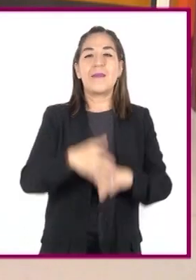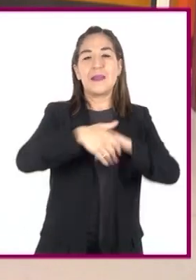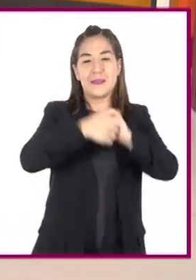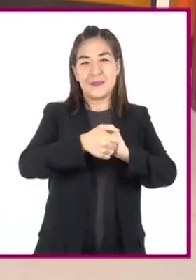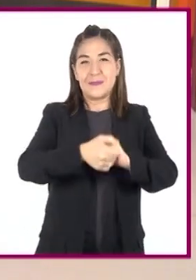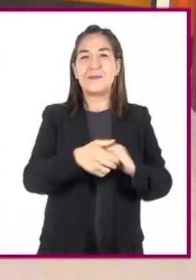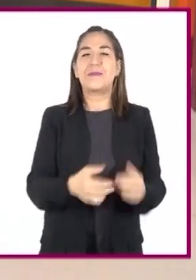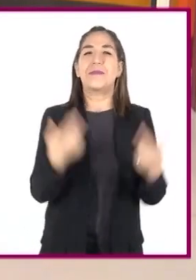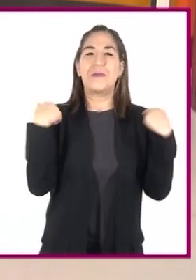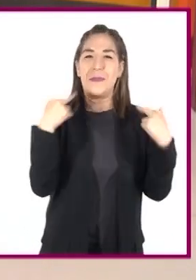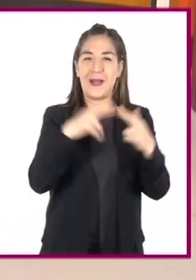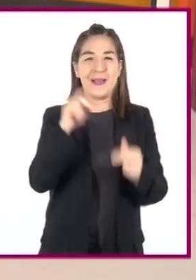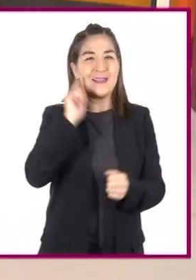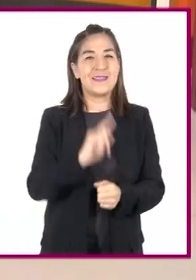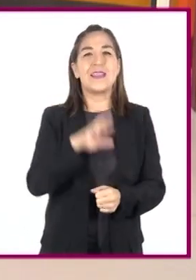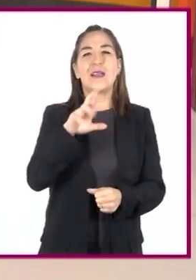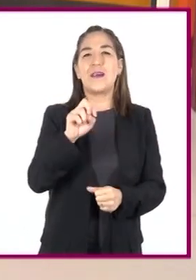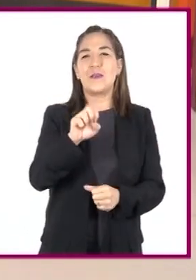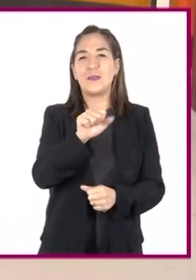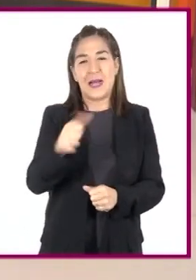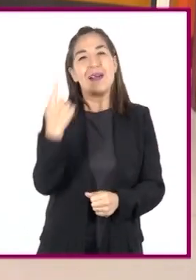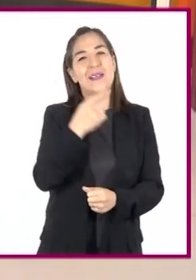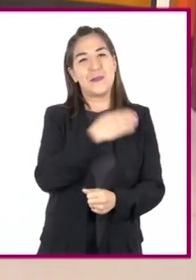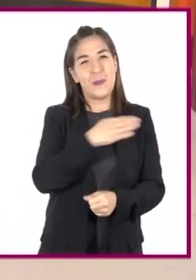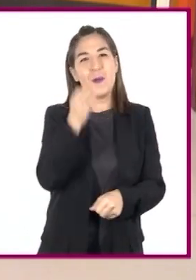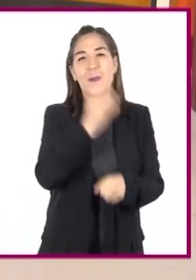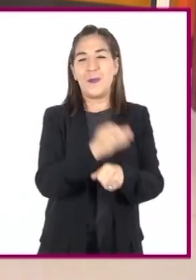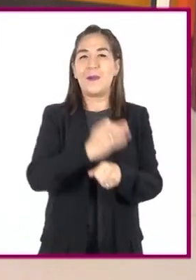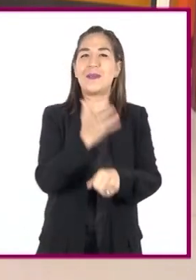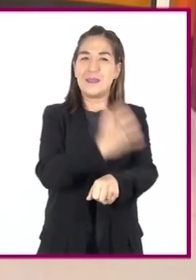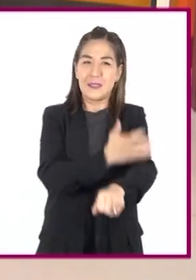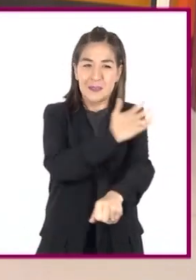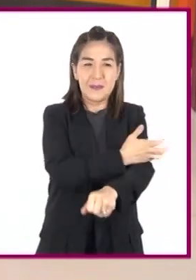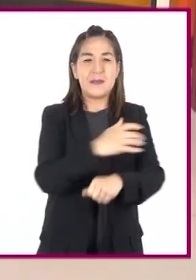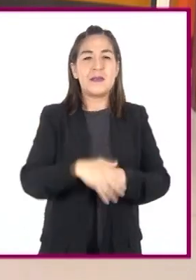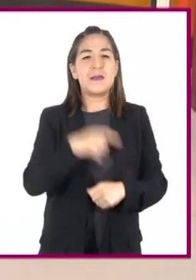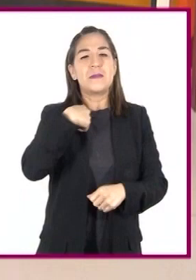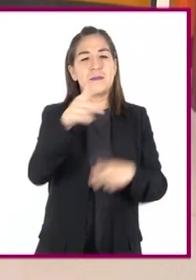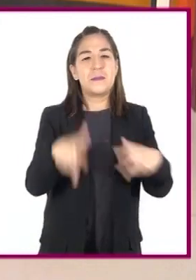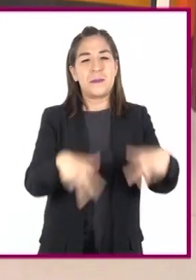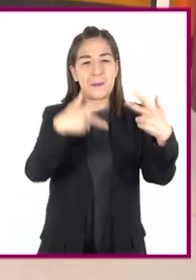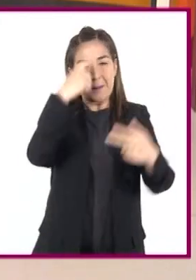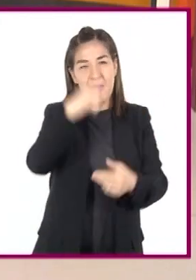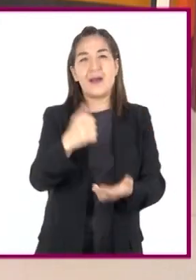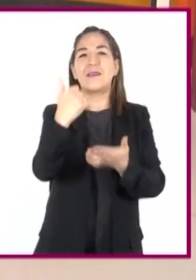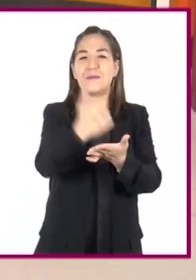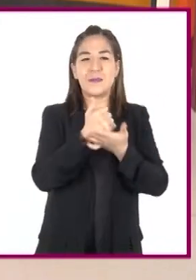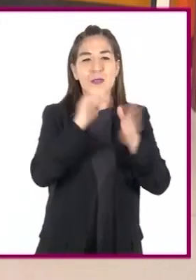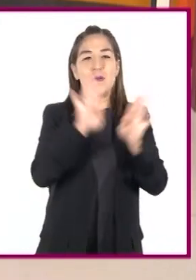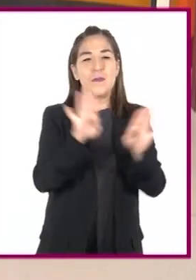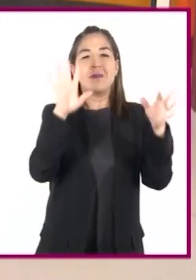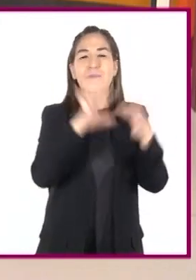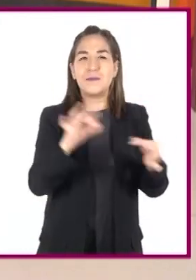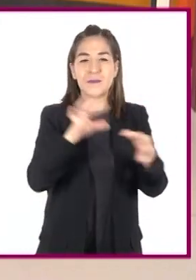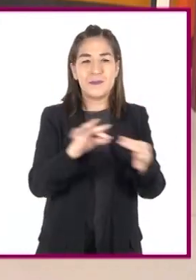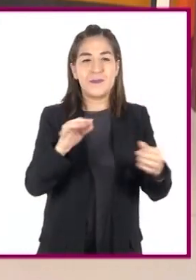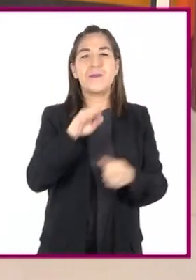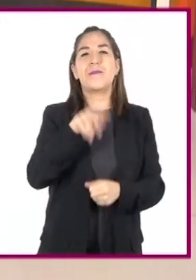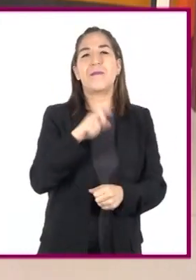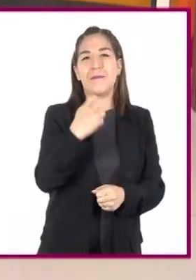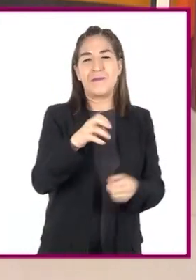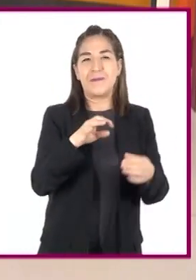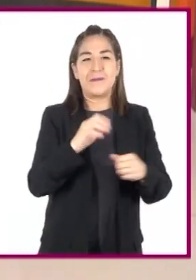maestra Rosadelia del Pilar Ortega. Qué bueno que hoy nos acompaña. La llamamos para que nos ayude a explicar la fisión binaria.